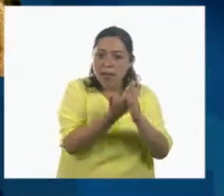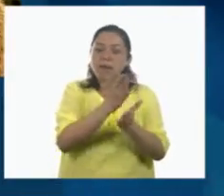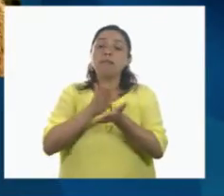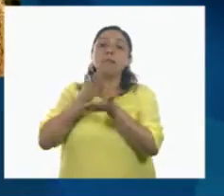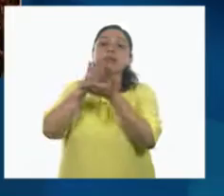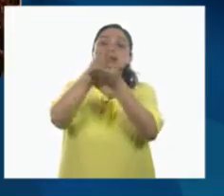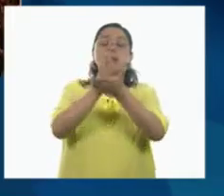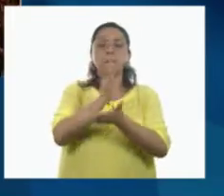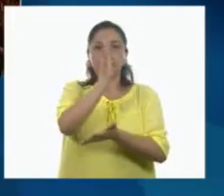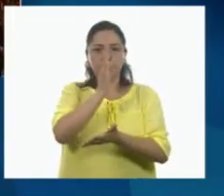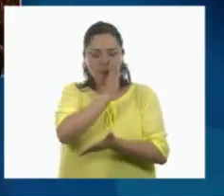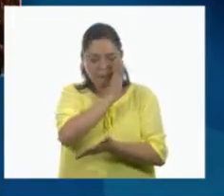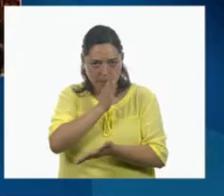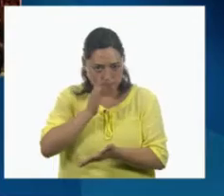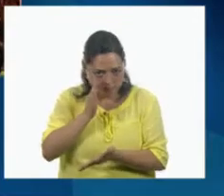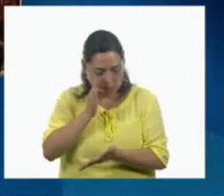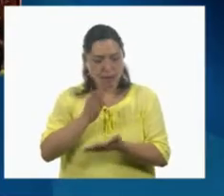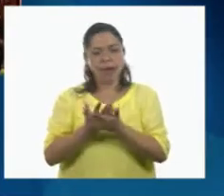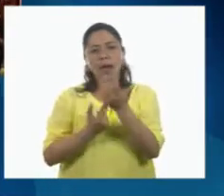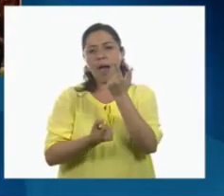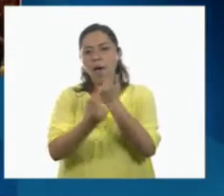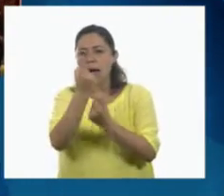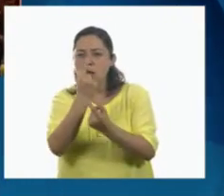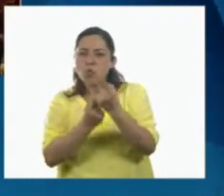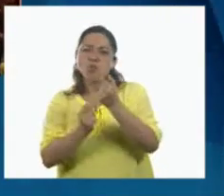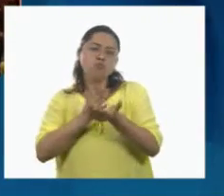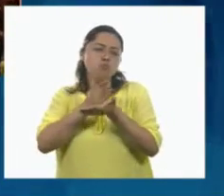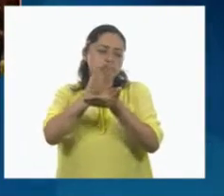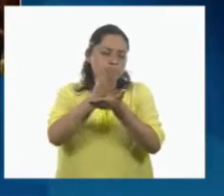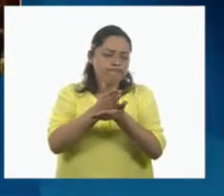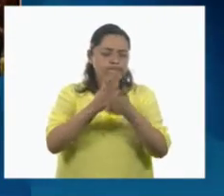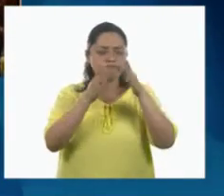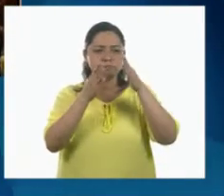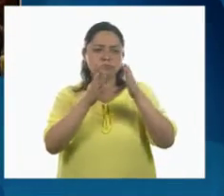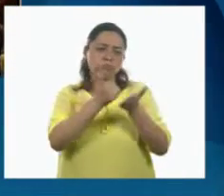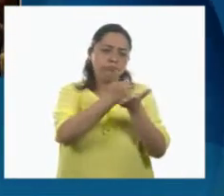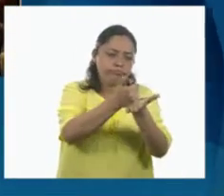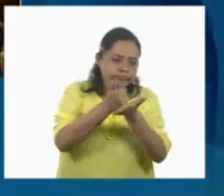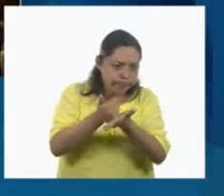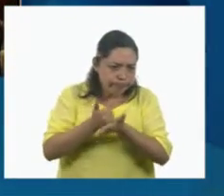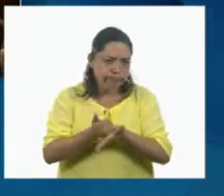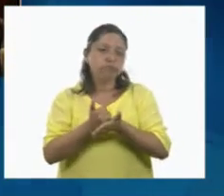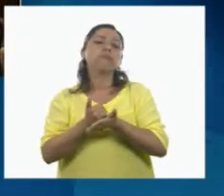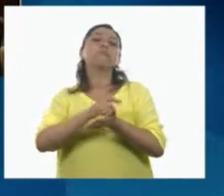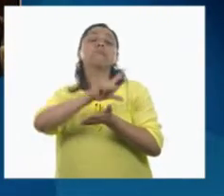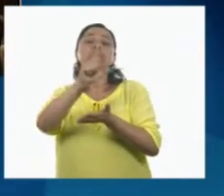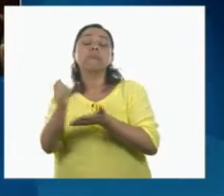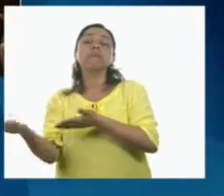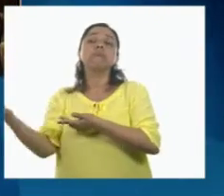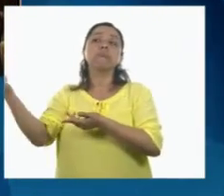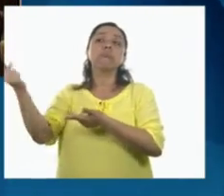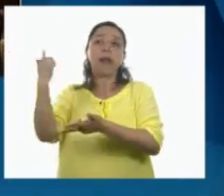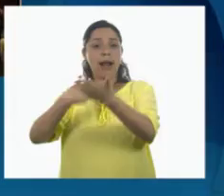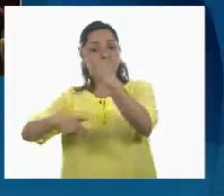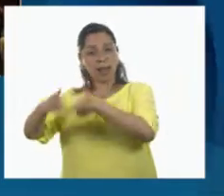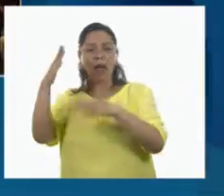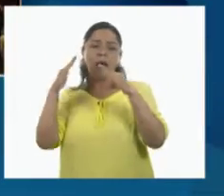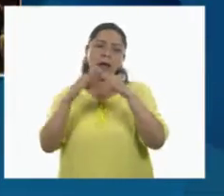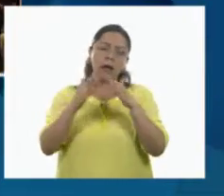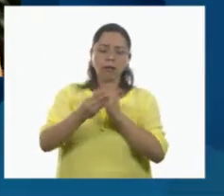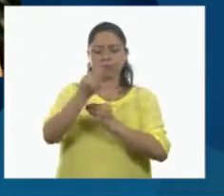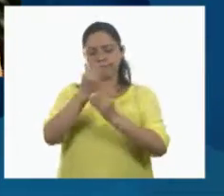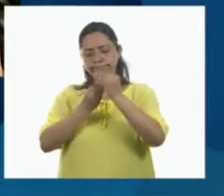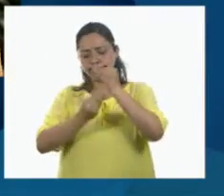principalmente a misa, a algún servicio religioso, regresaban a media mañana a tomar ya el